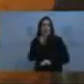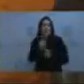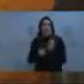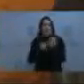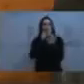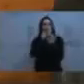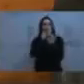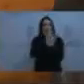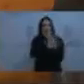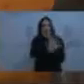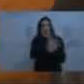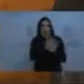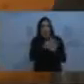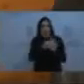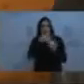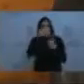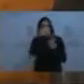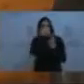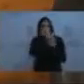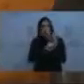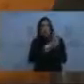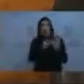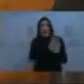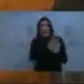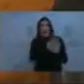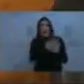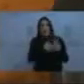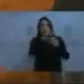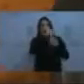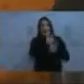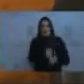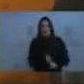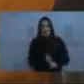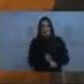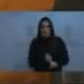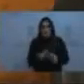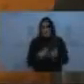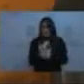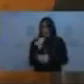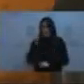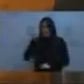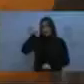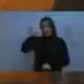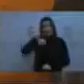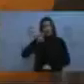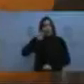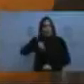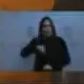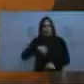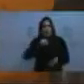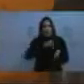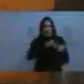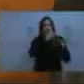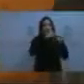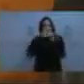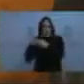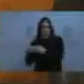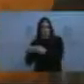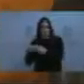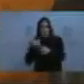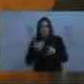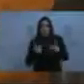objetivos planteados en ese documento. Así nos lo han reconocido estos días pasados las múltiples reuniones que hemos mantenido con